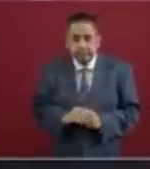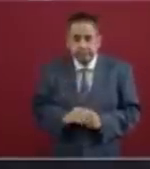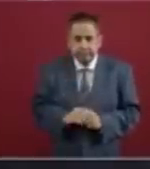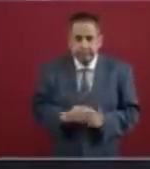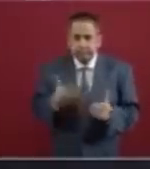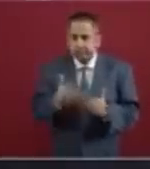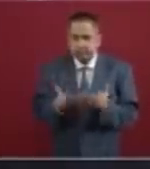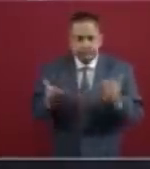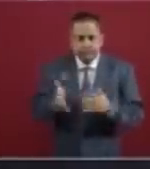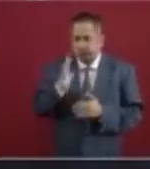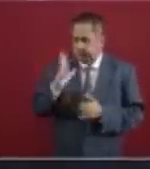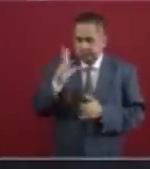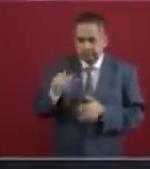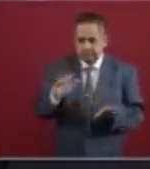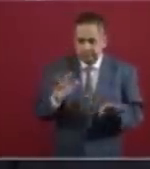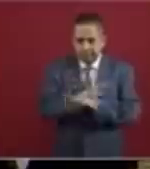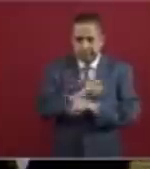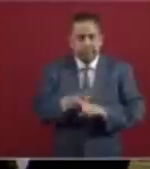Ya no es así.